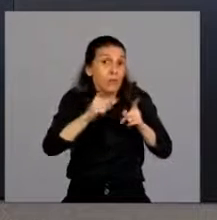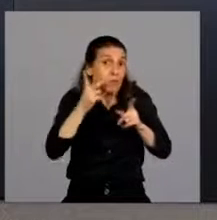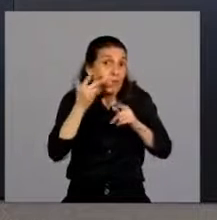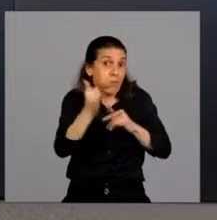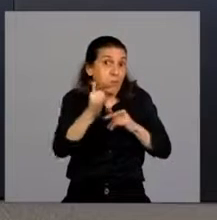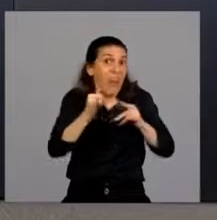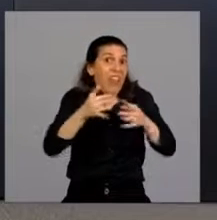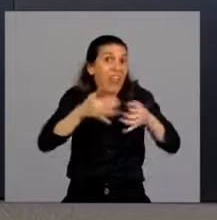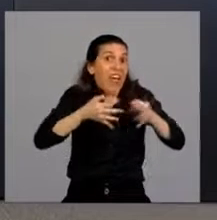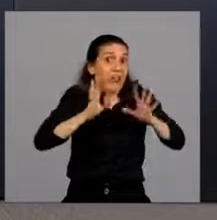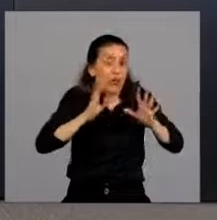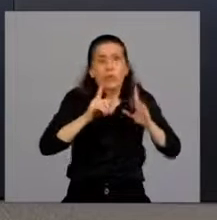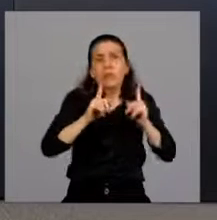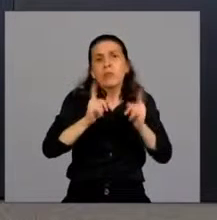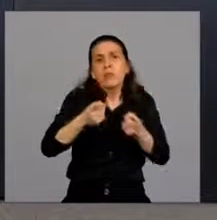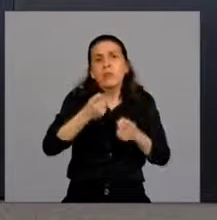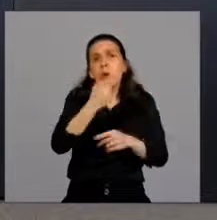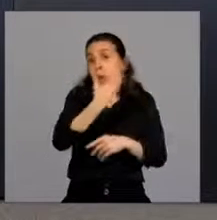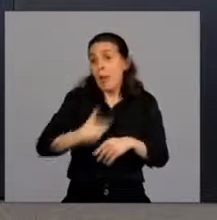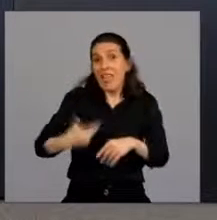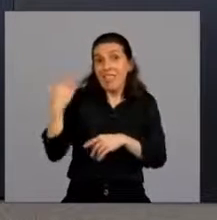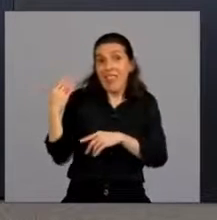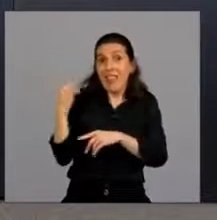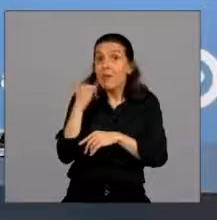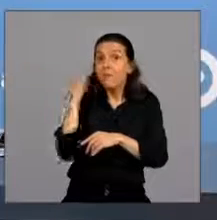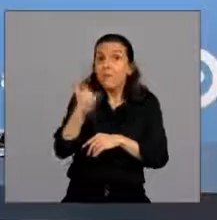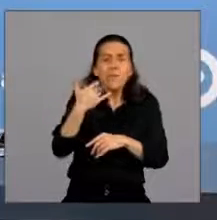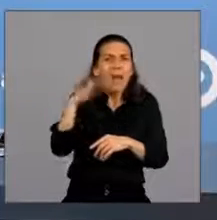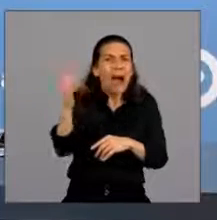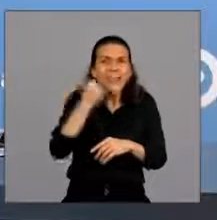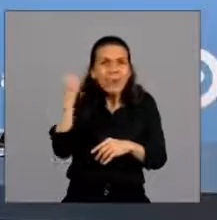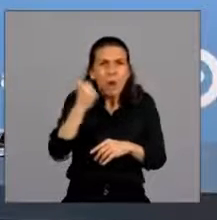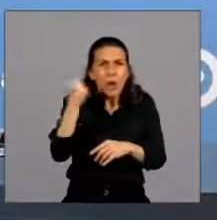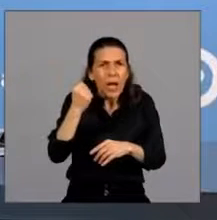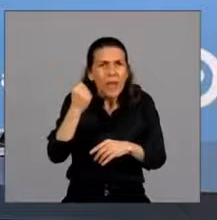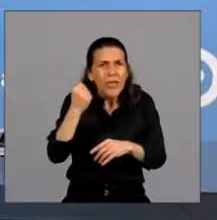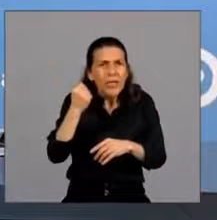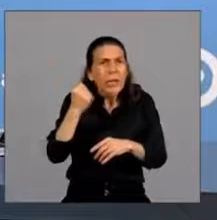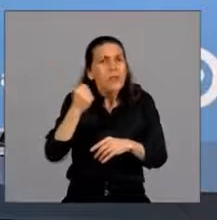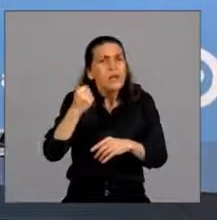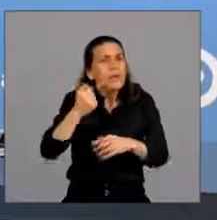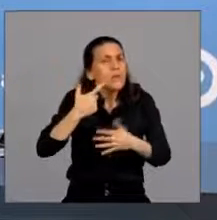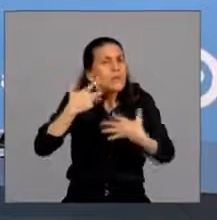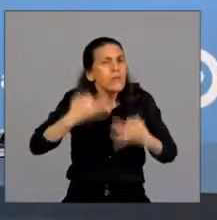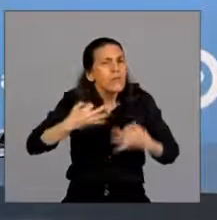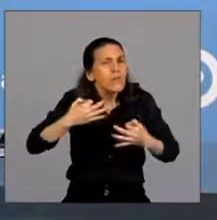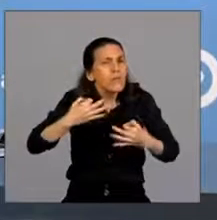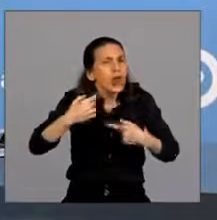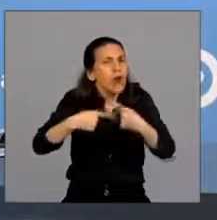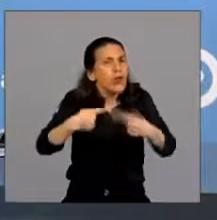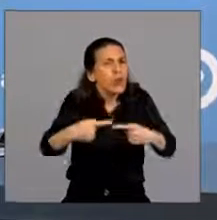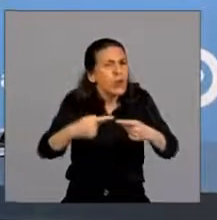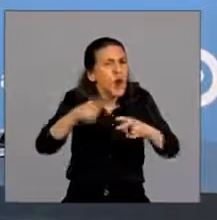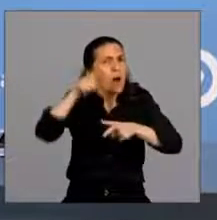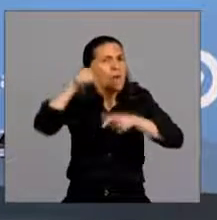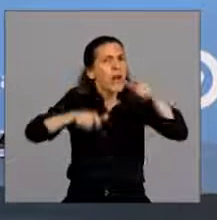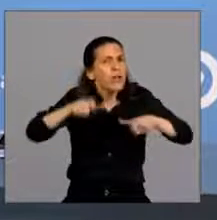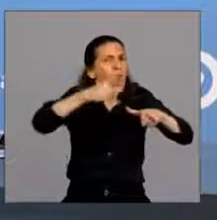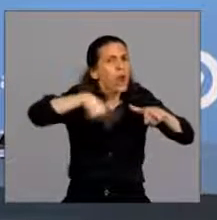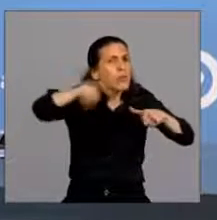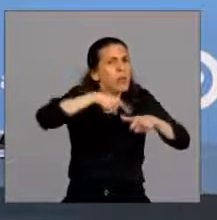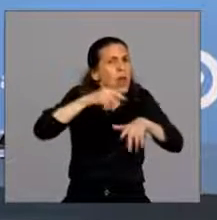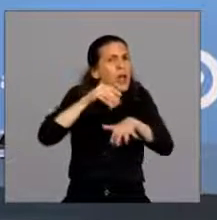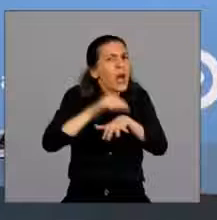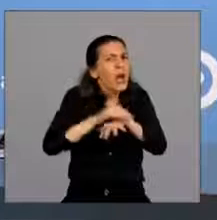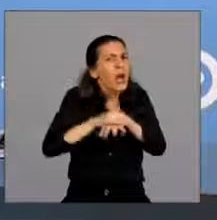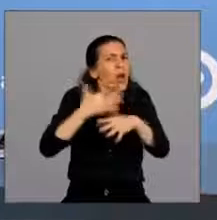decía el presidente, lo más importante es seguir cumpliendo, que la gente siga cumpliendo con esa responsabilidad